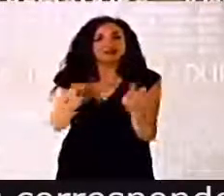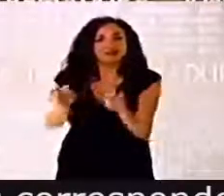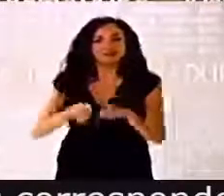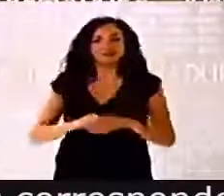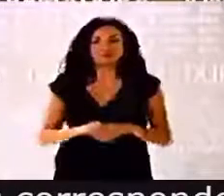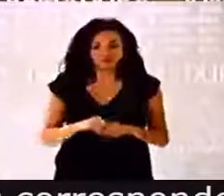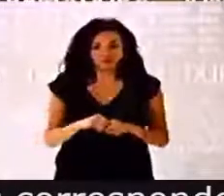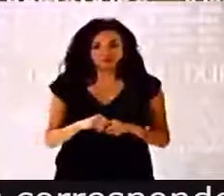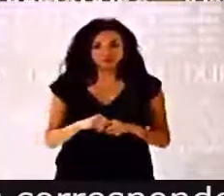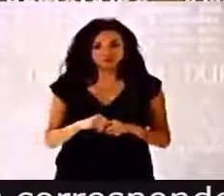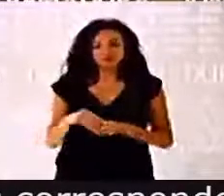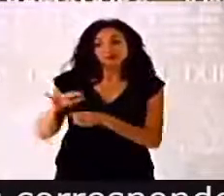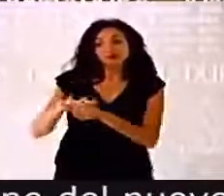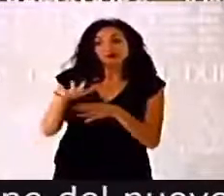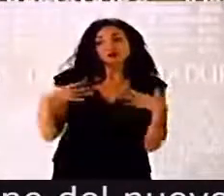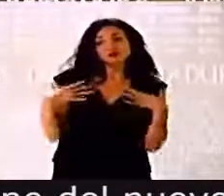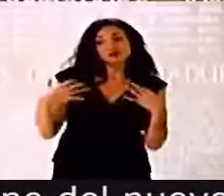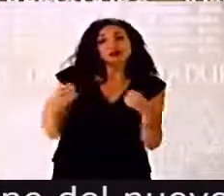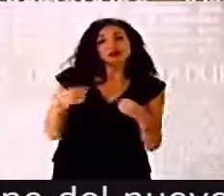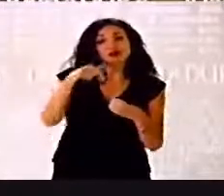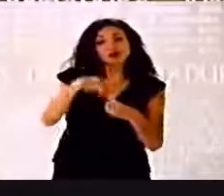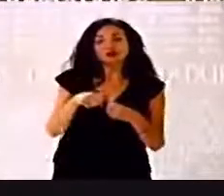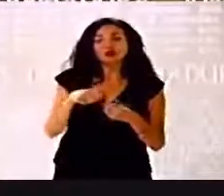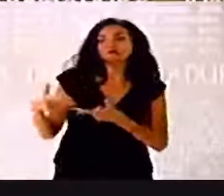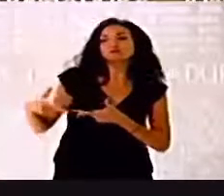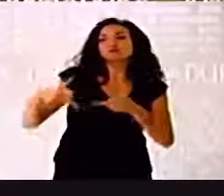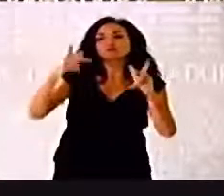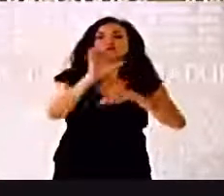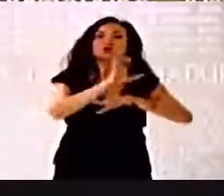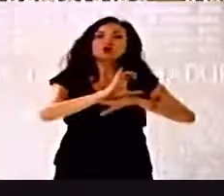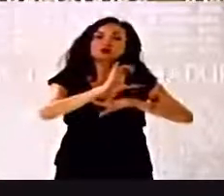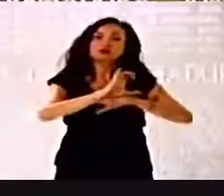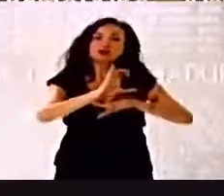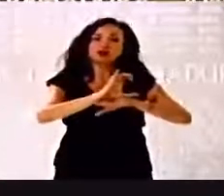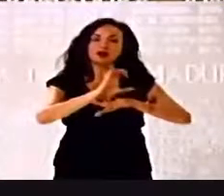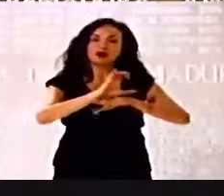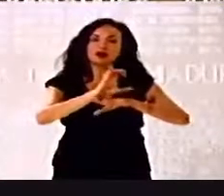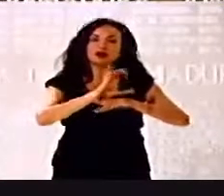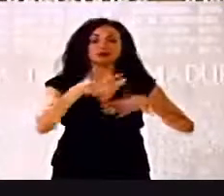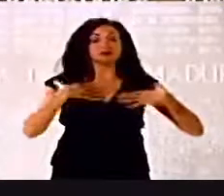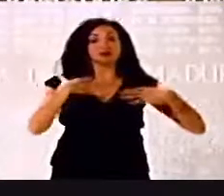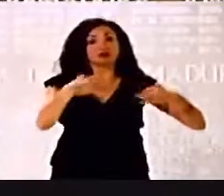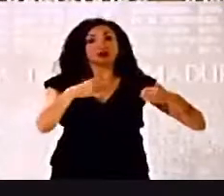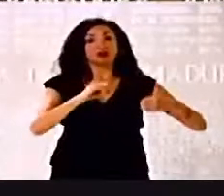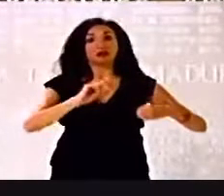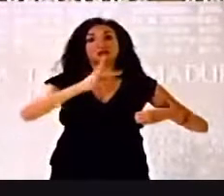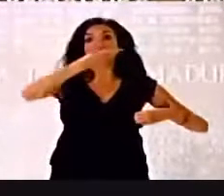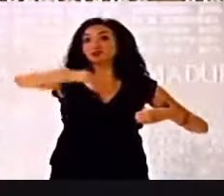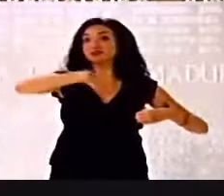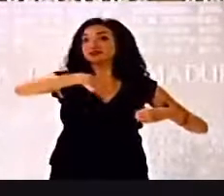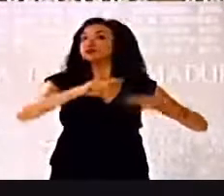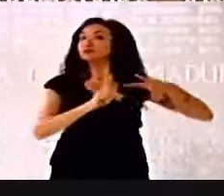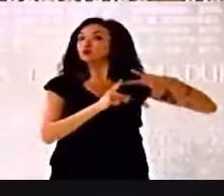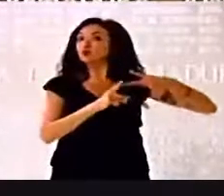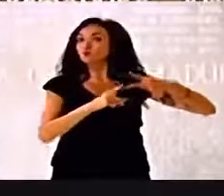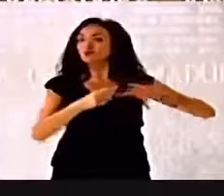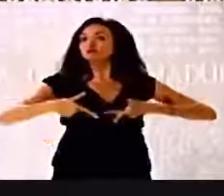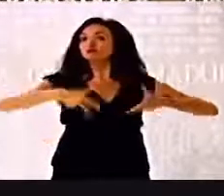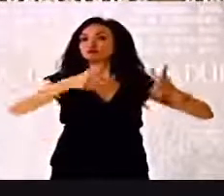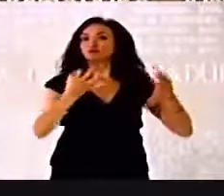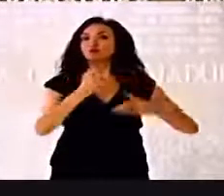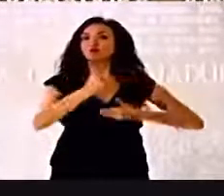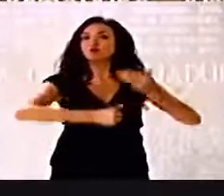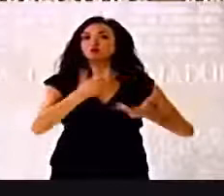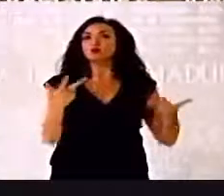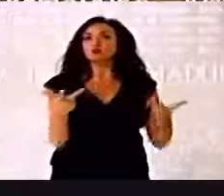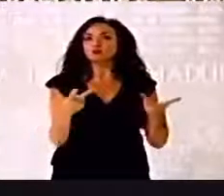En el ámbito de la sanidad, hoy autorizamos a la Consejería de Sanidad, a la Vicepresidencia Segunda, por el procedimiento de